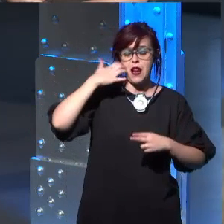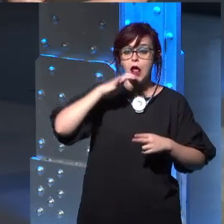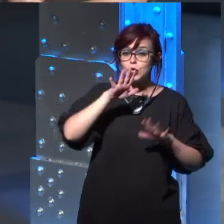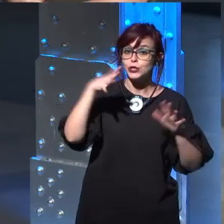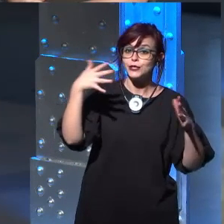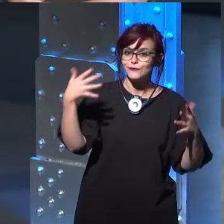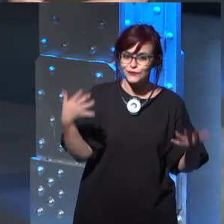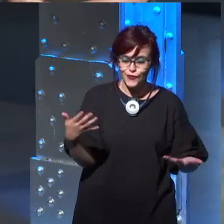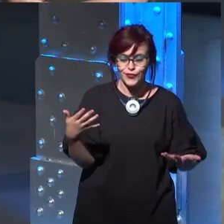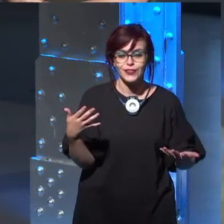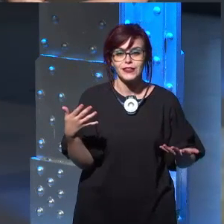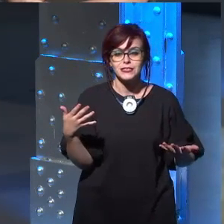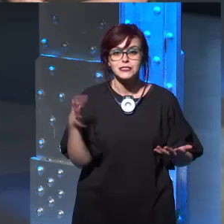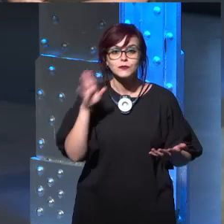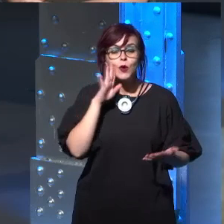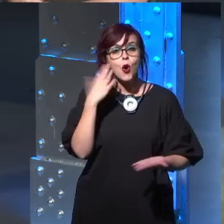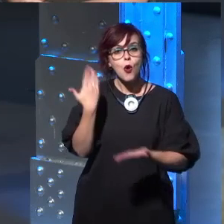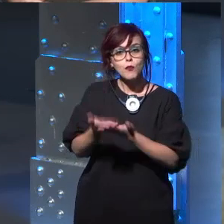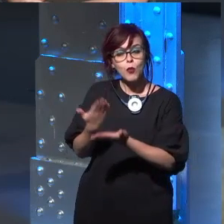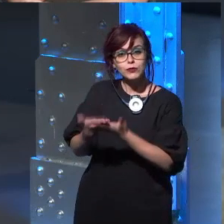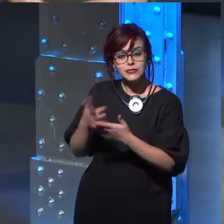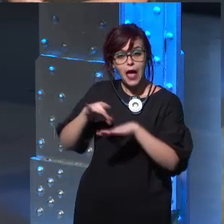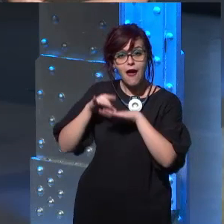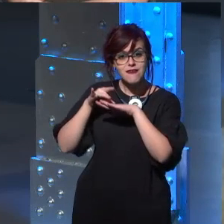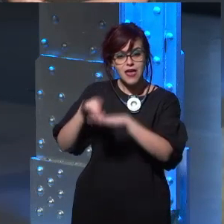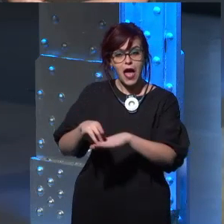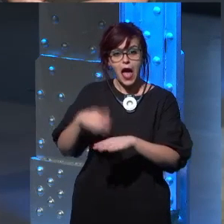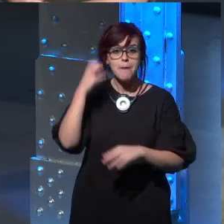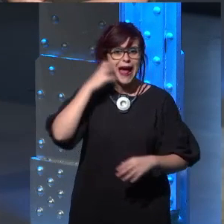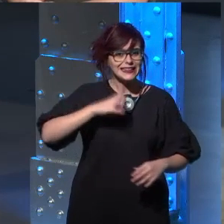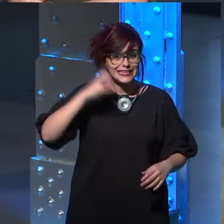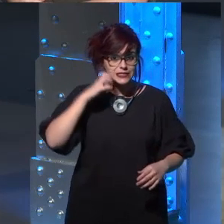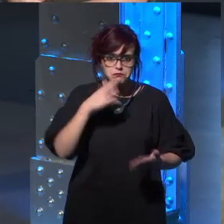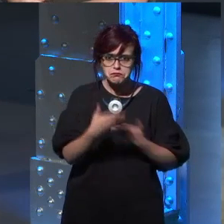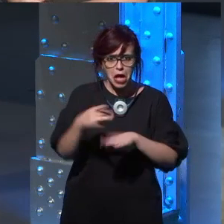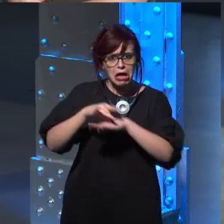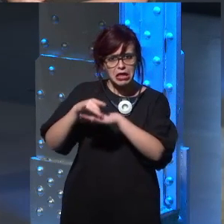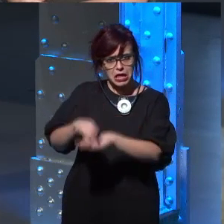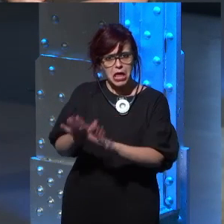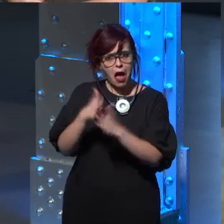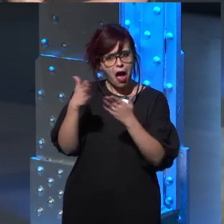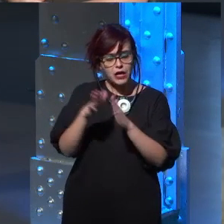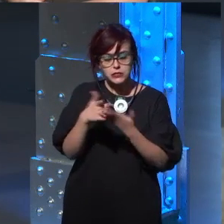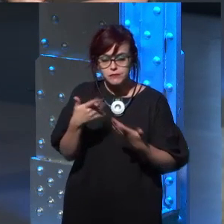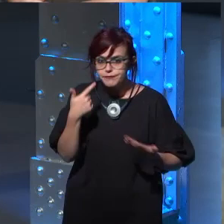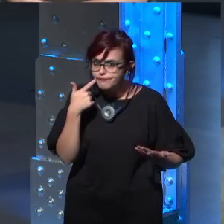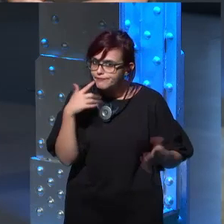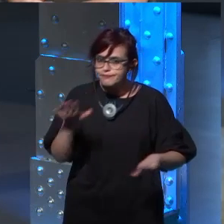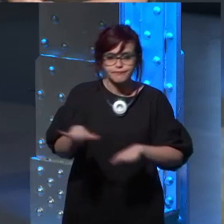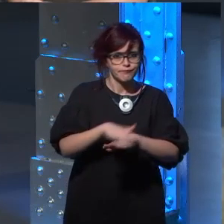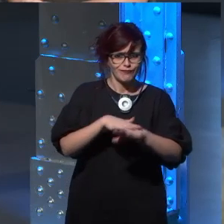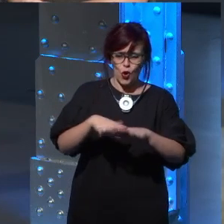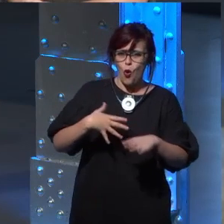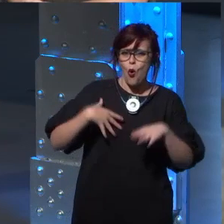porque hay muchas familias en el libro, así muchos nombres, le contó Martín si era capaz